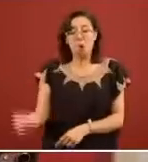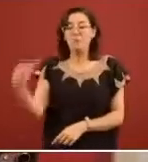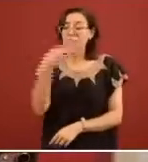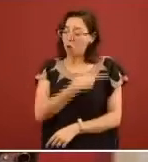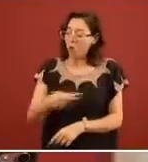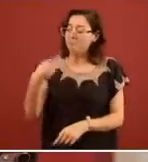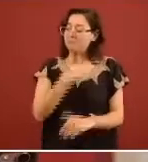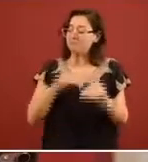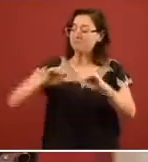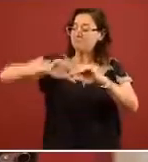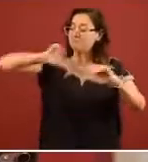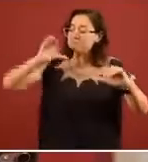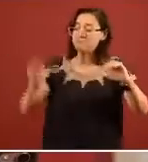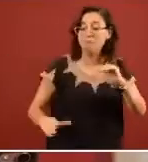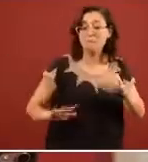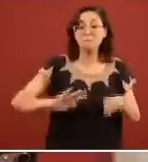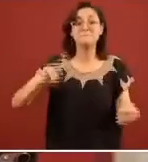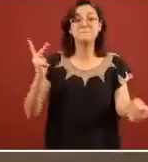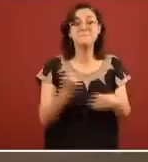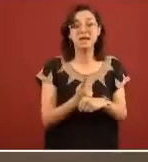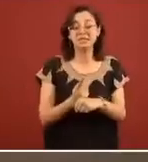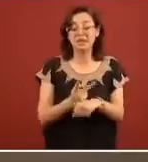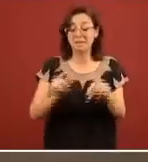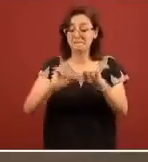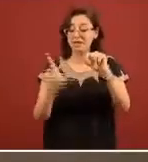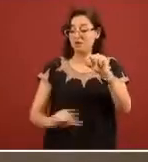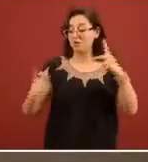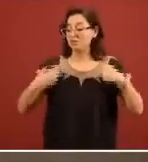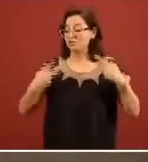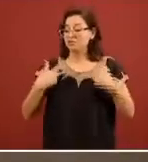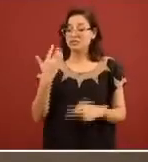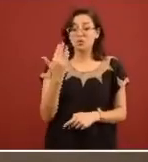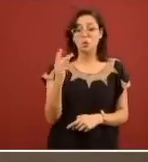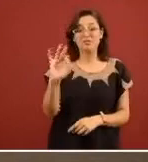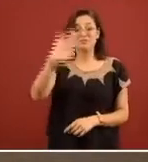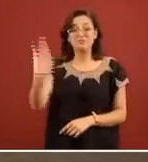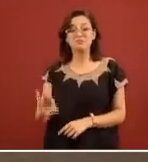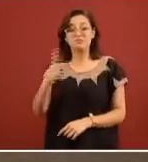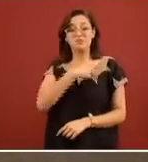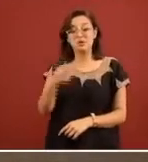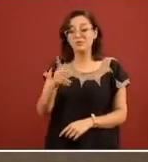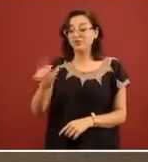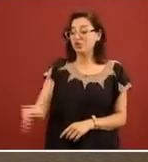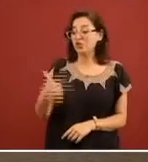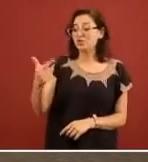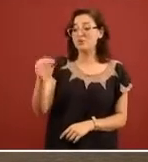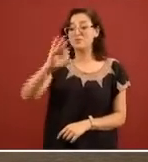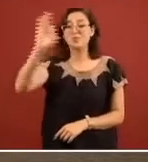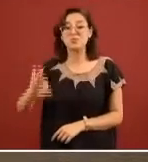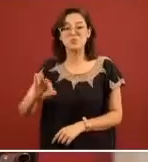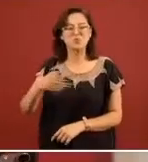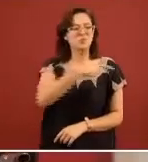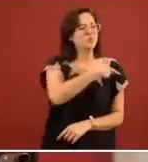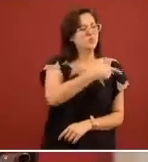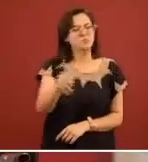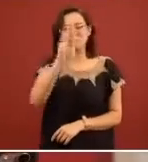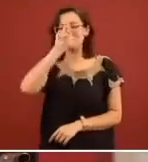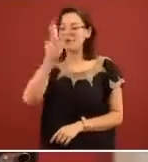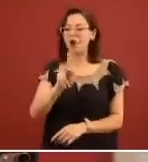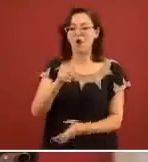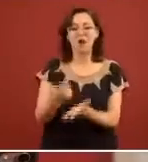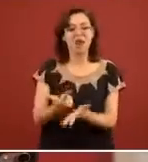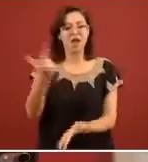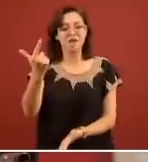al grado que la mitad de la población mexicana vive en condiciones de pobreza y cerca del 12% en condiciones de extrema